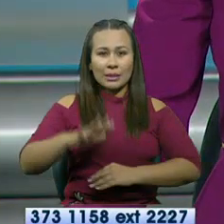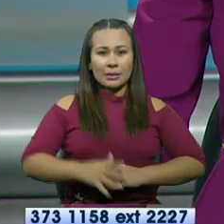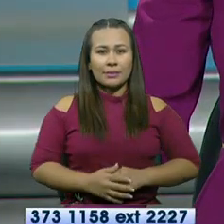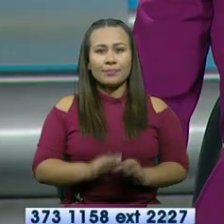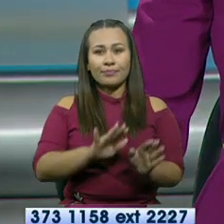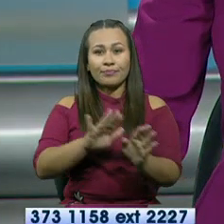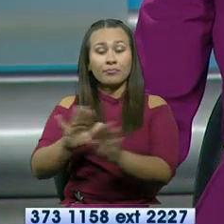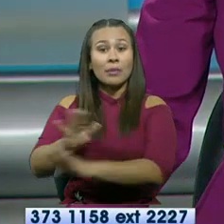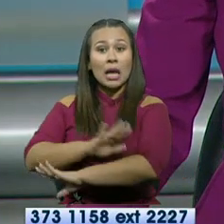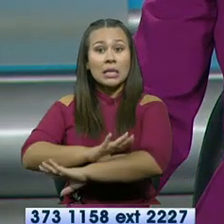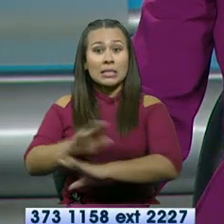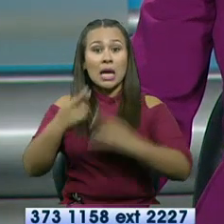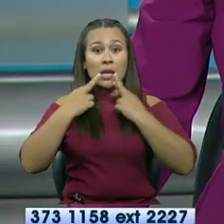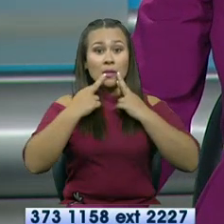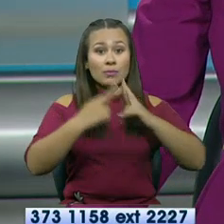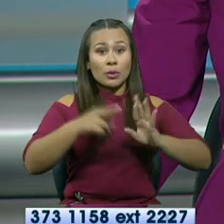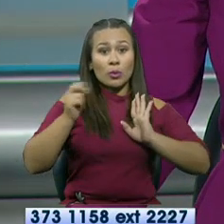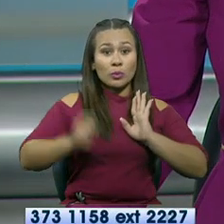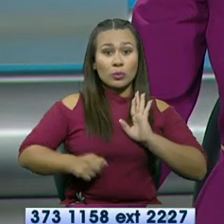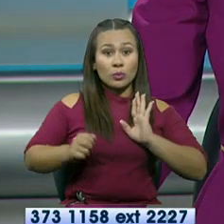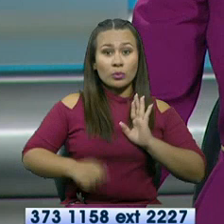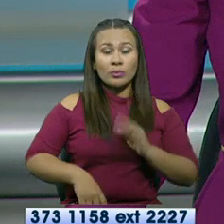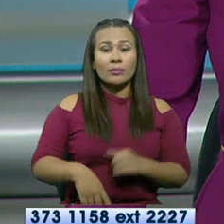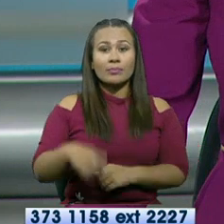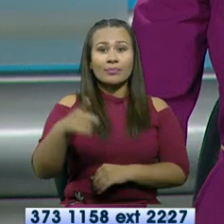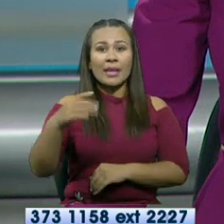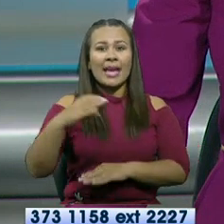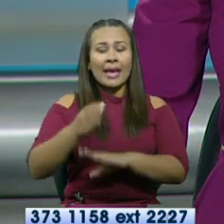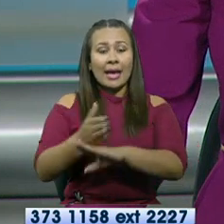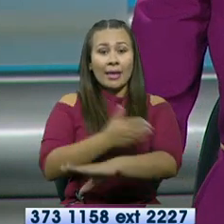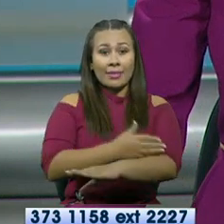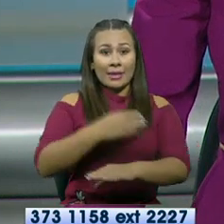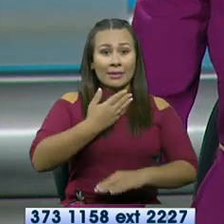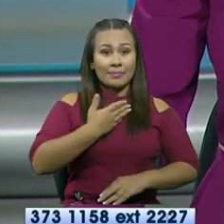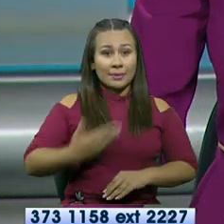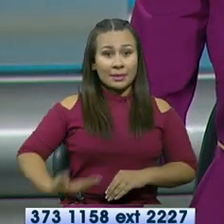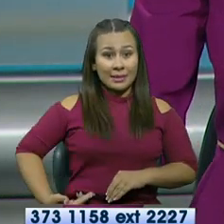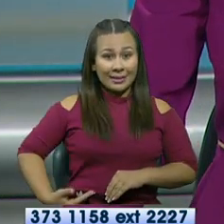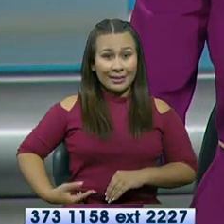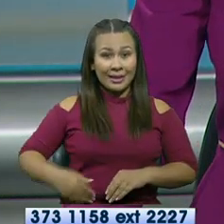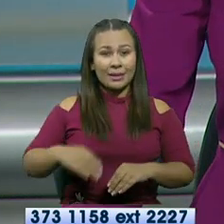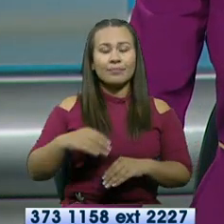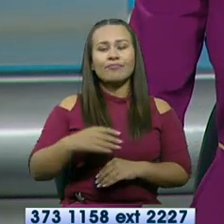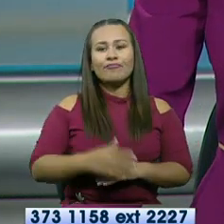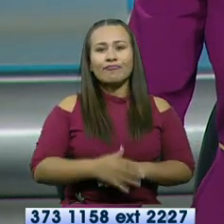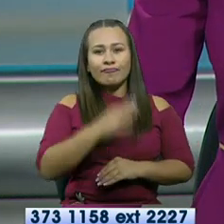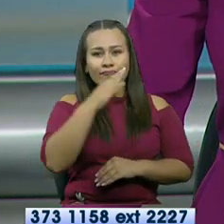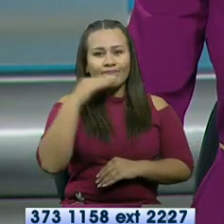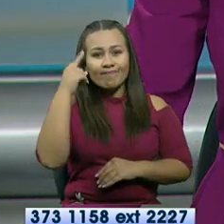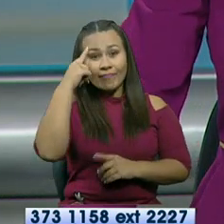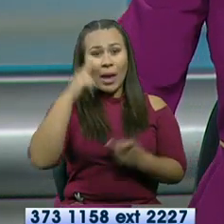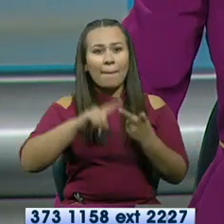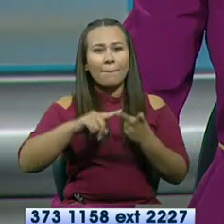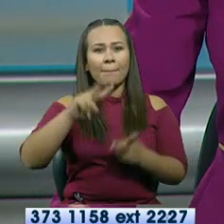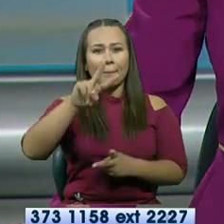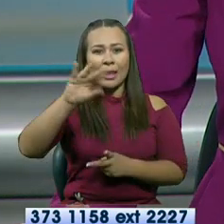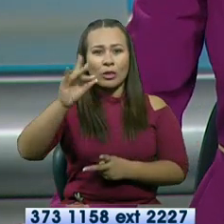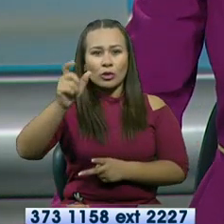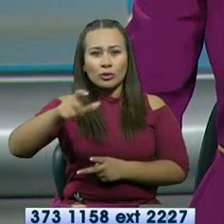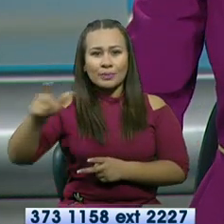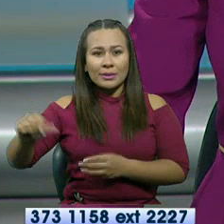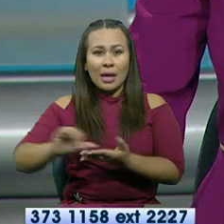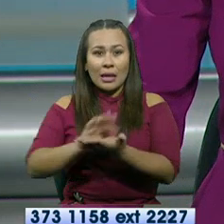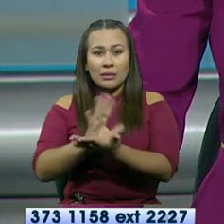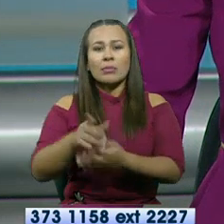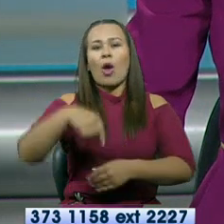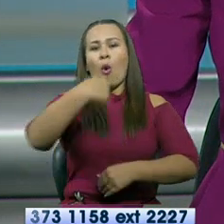Tras la resolución del Tribunal Contencioso Electoral, el expresidente Rafael Correa, 28 asambleístas y varios